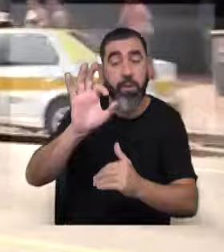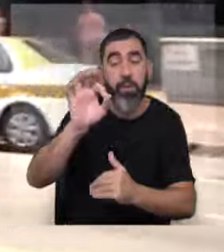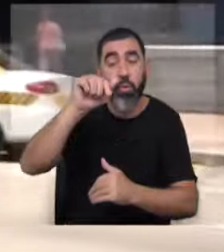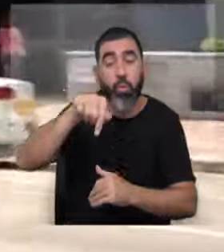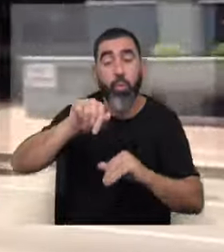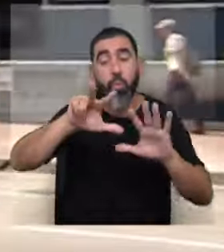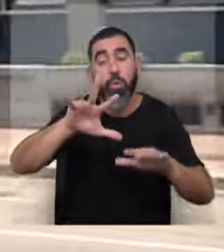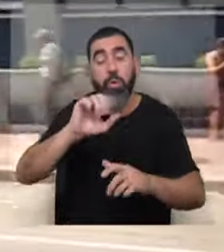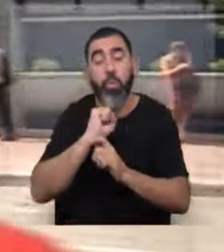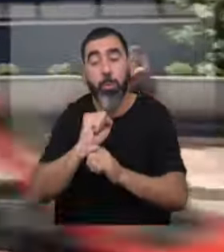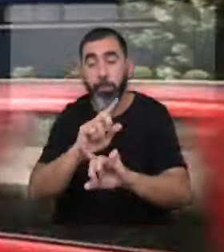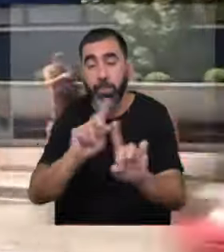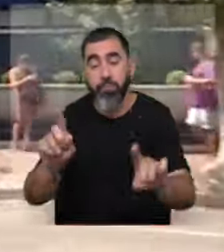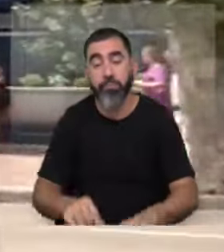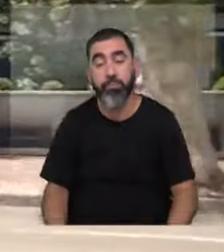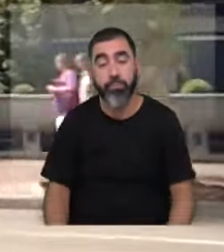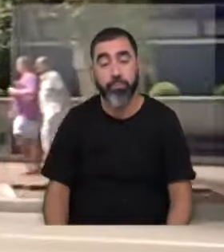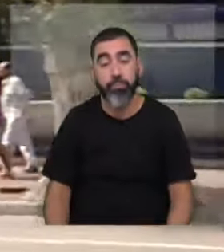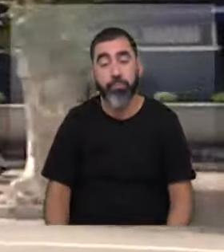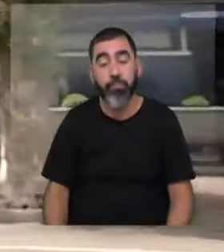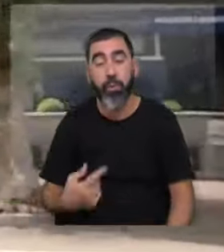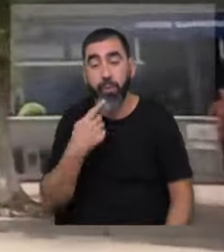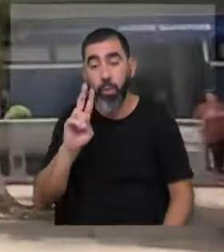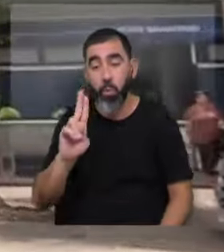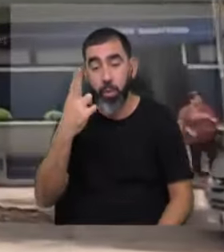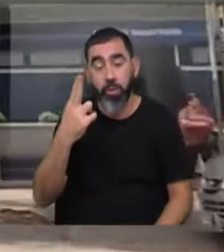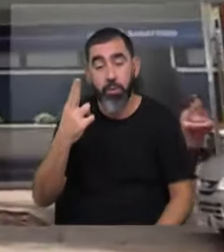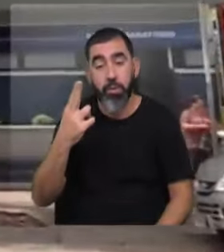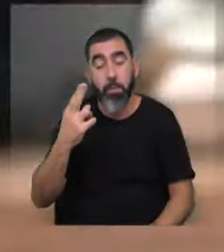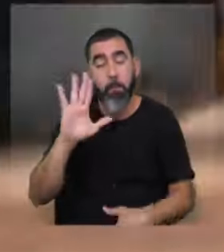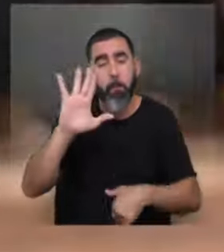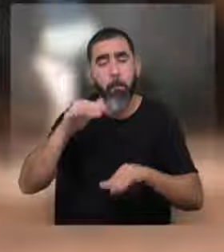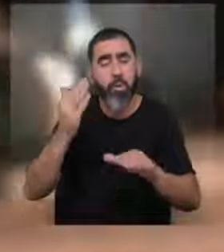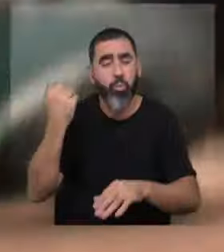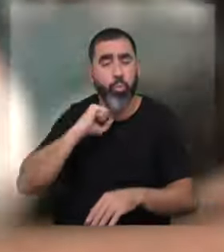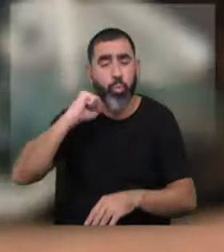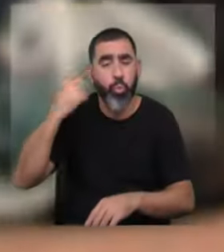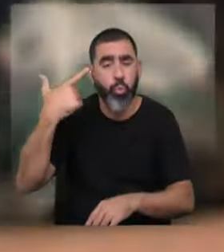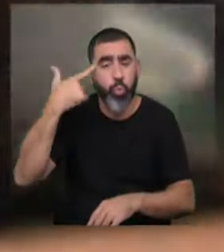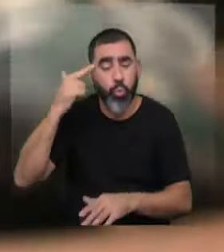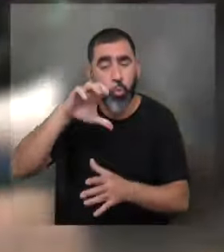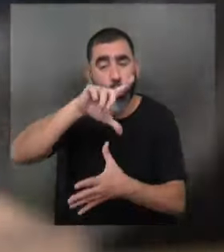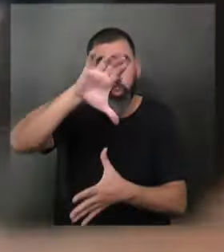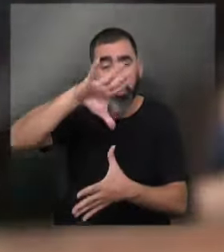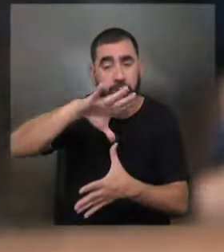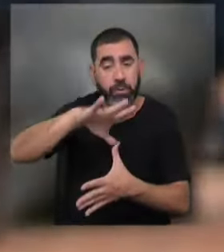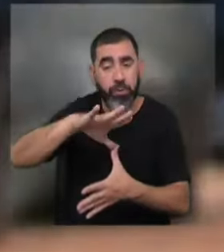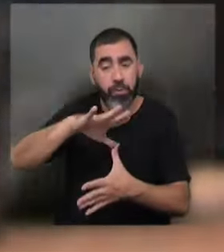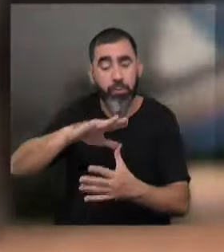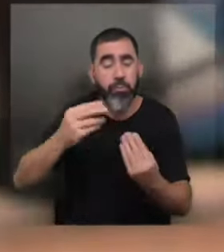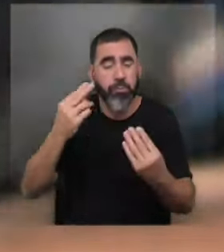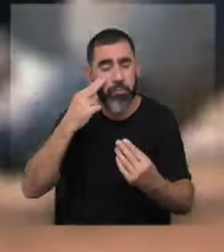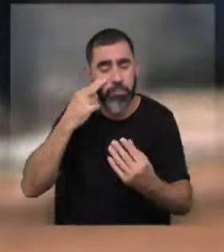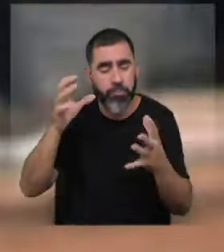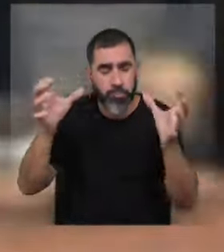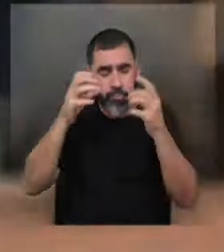0.85 pesos. El decreto señala que Uruguay presenta una de las tasas más altas de suicidio del continente, siendo varios los factores de riesgo